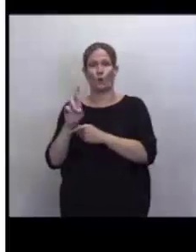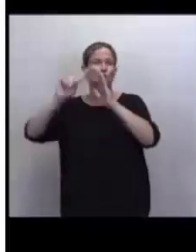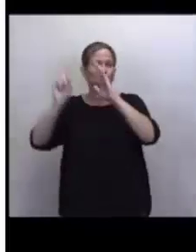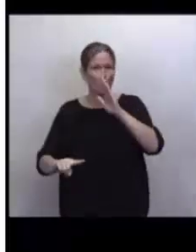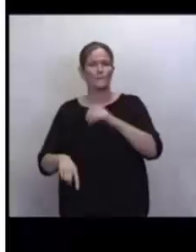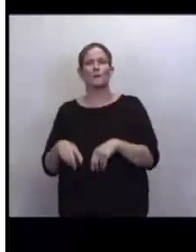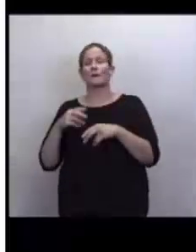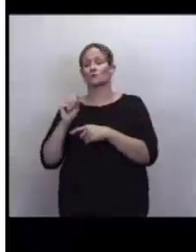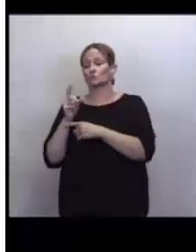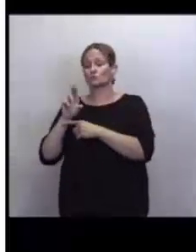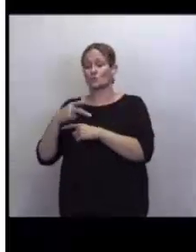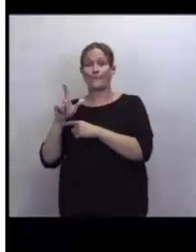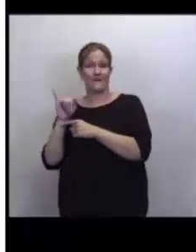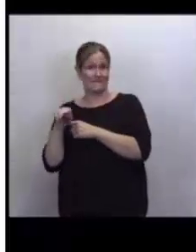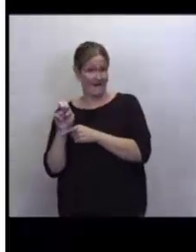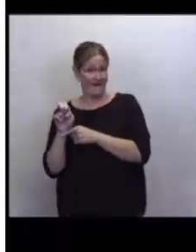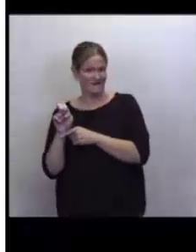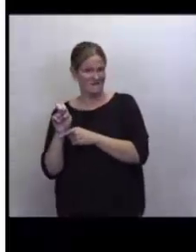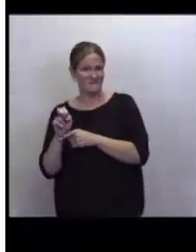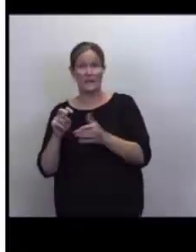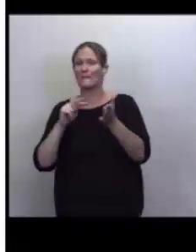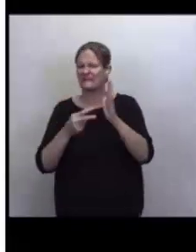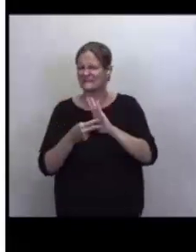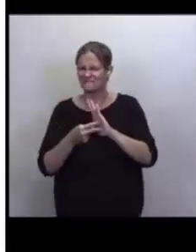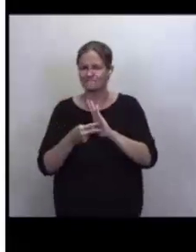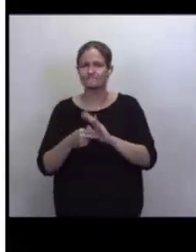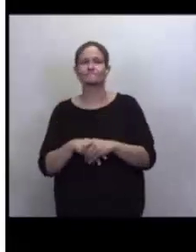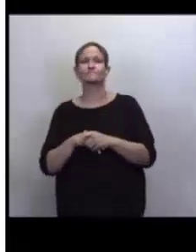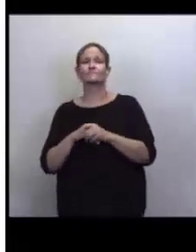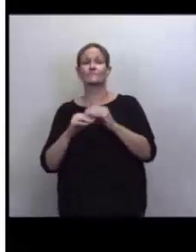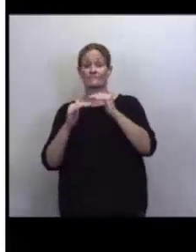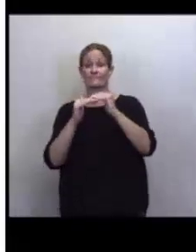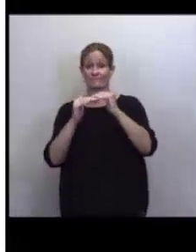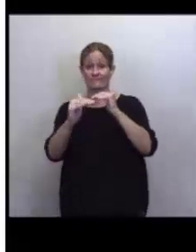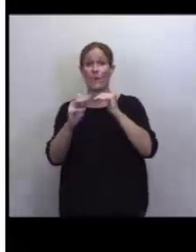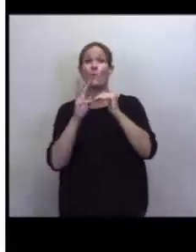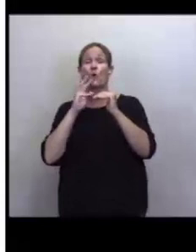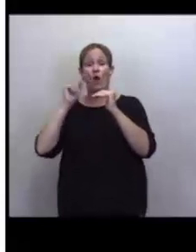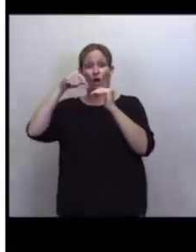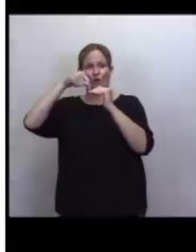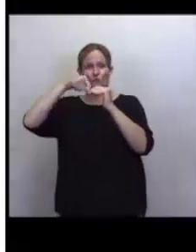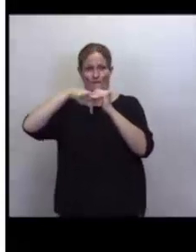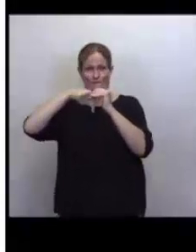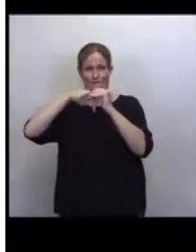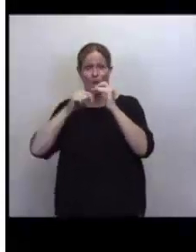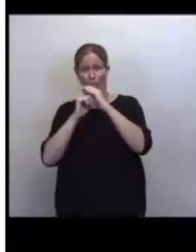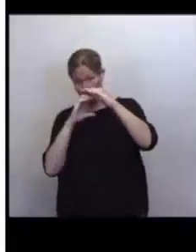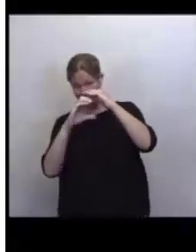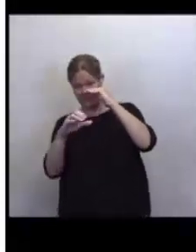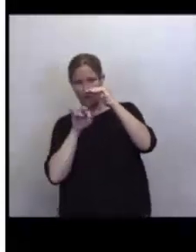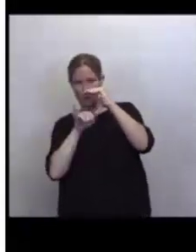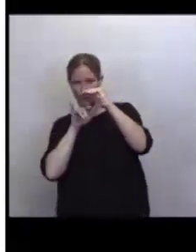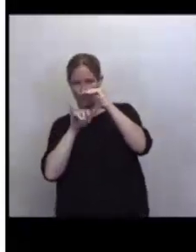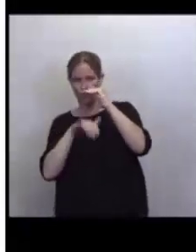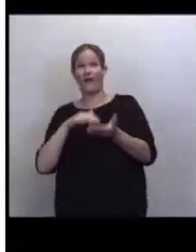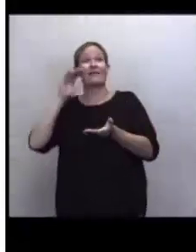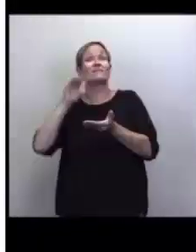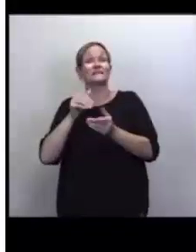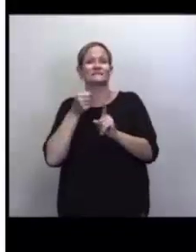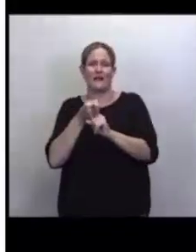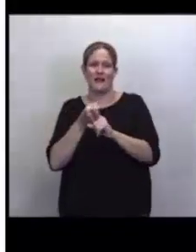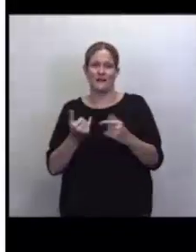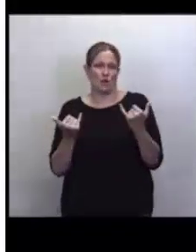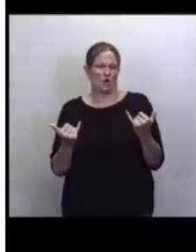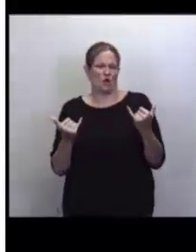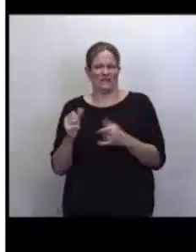la construcción de una nueva línea principal de alcantarillado pluvial que tiene una mayor capacidad para las aguas